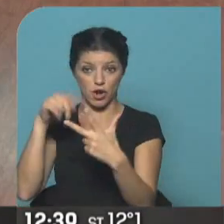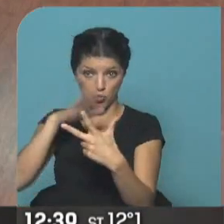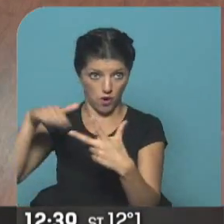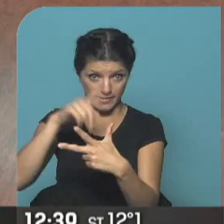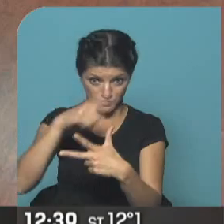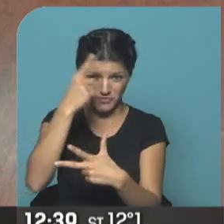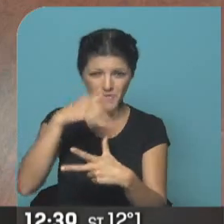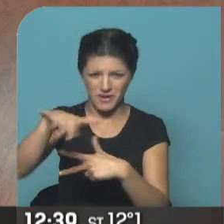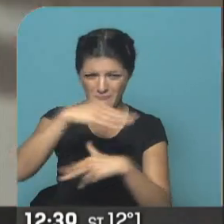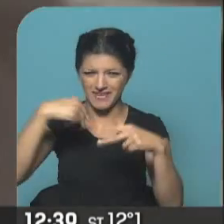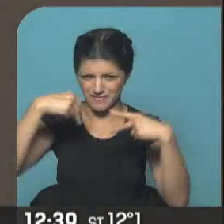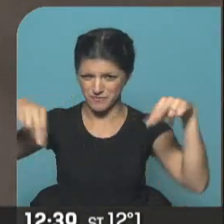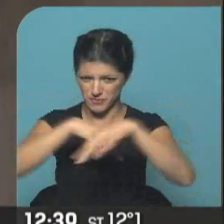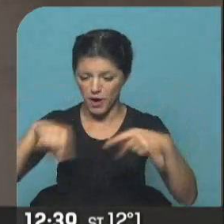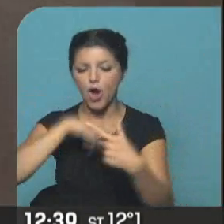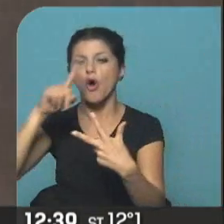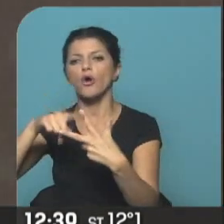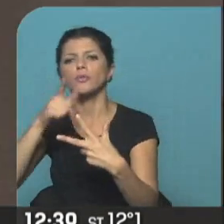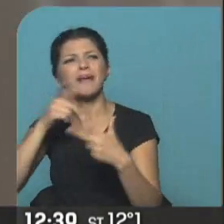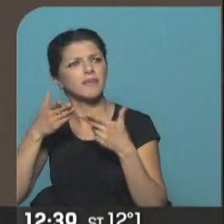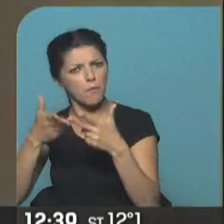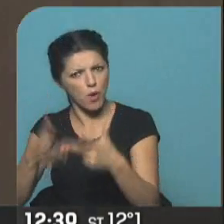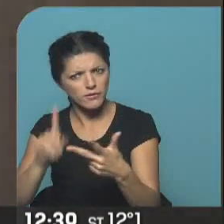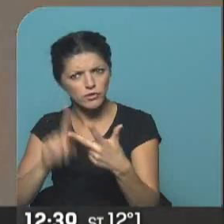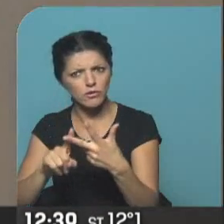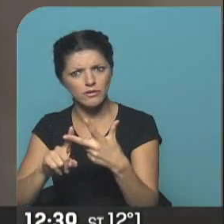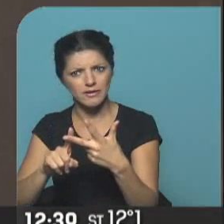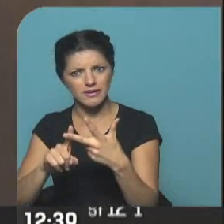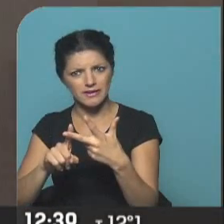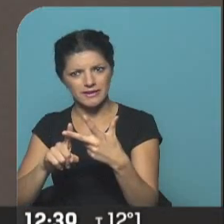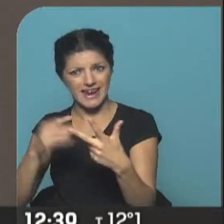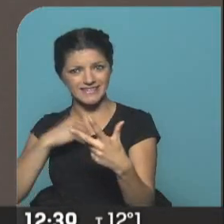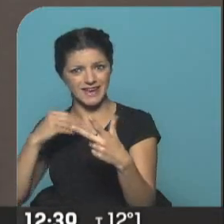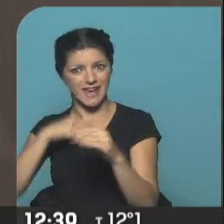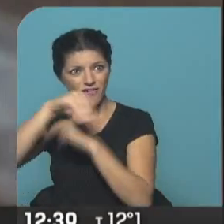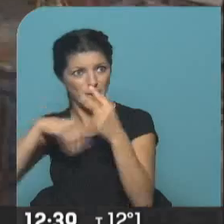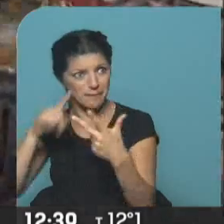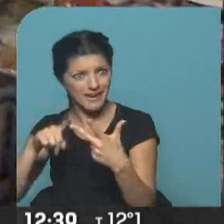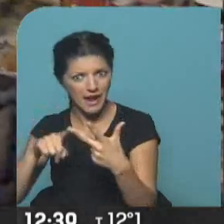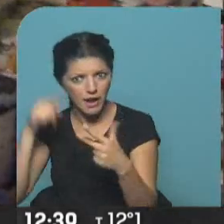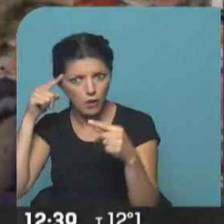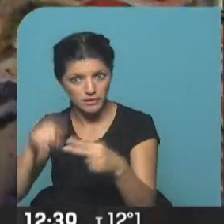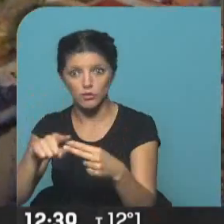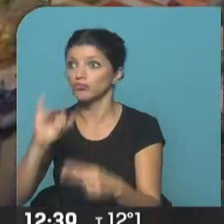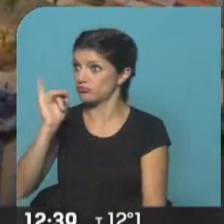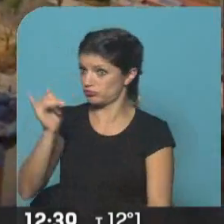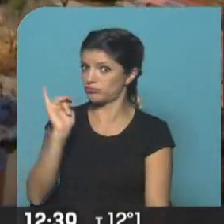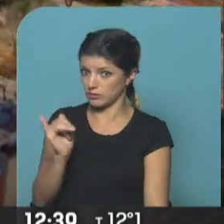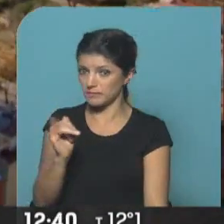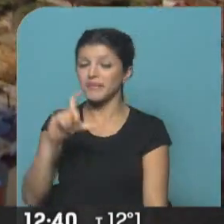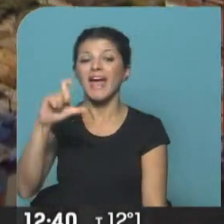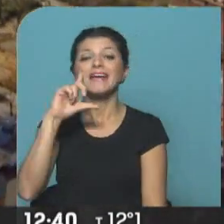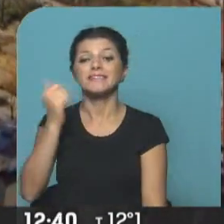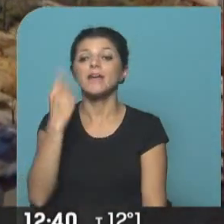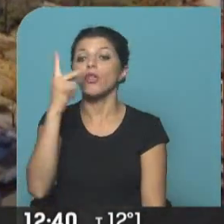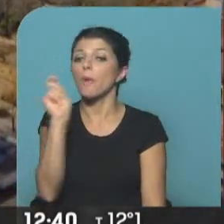Rambla, precisamente, se supone que otro era un puerto, y era la Sagrada Familia donde querían atacar. Lo había advertido la CIA. 2 meses antes la CIA